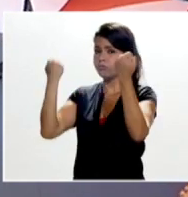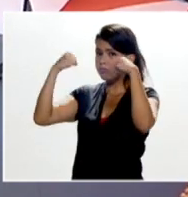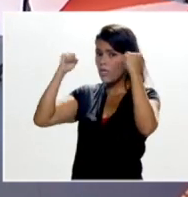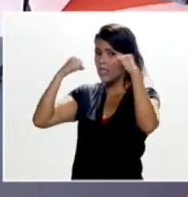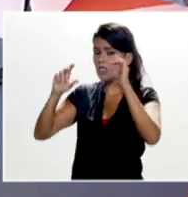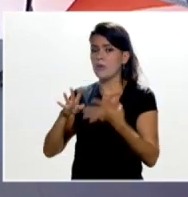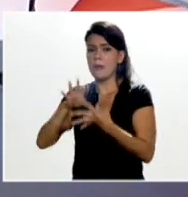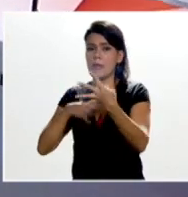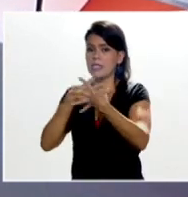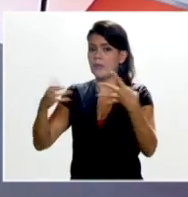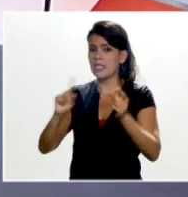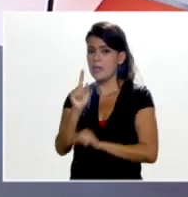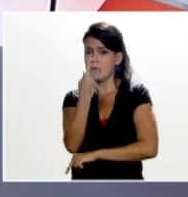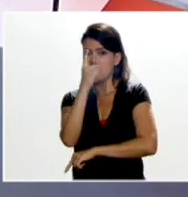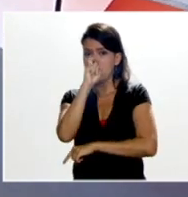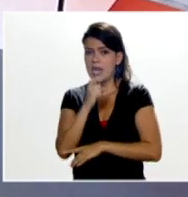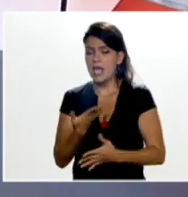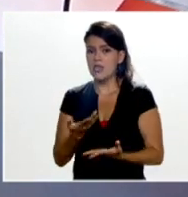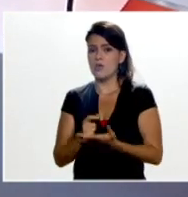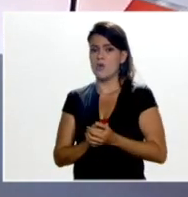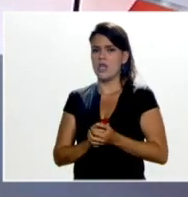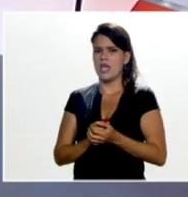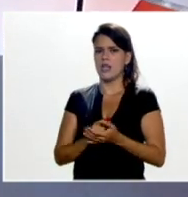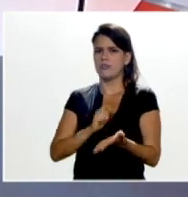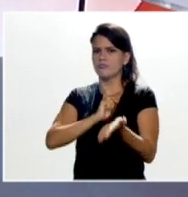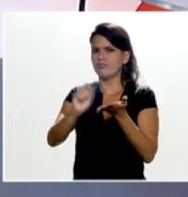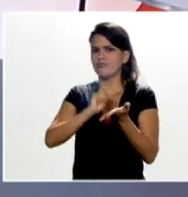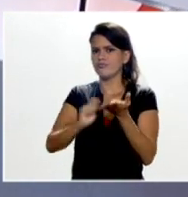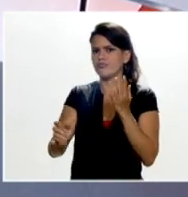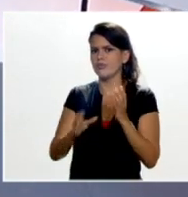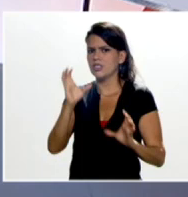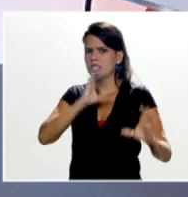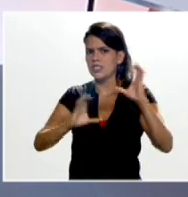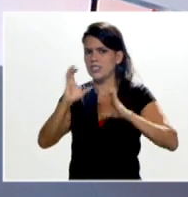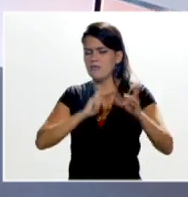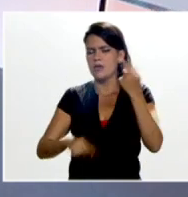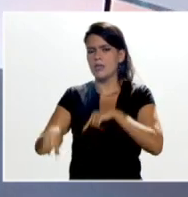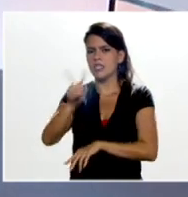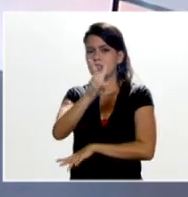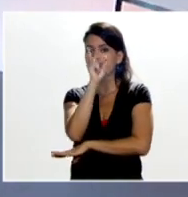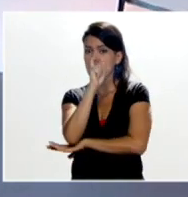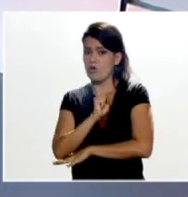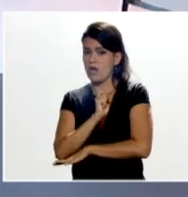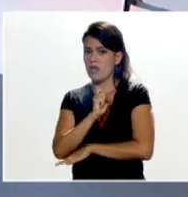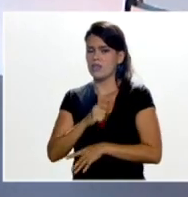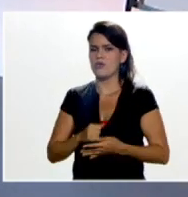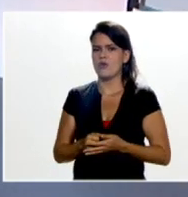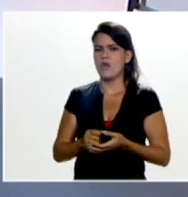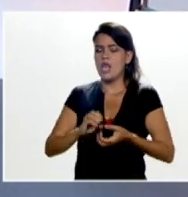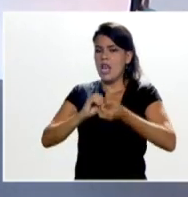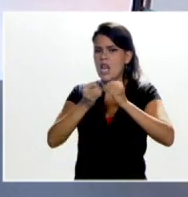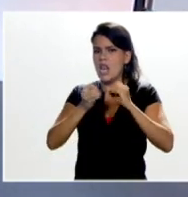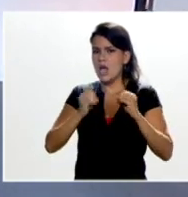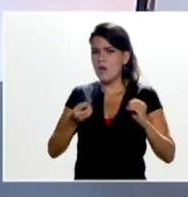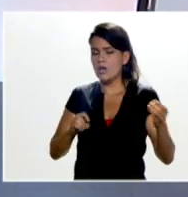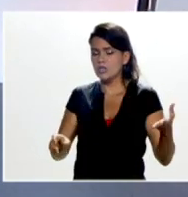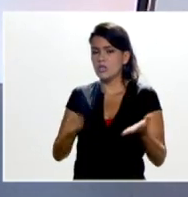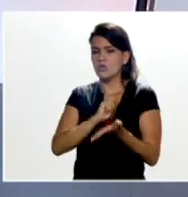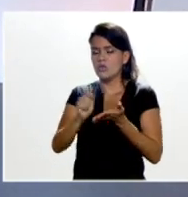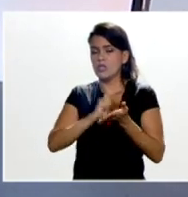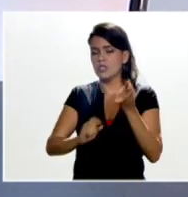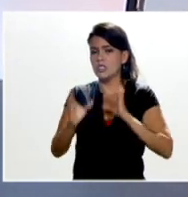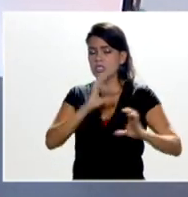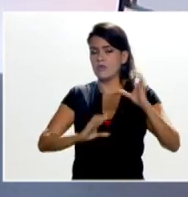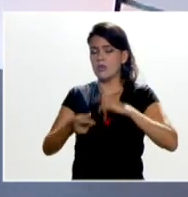para la matemática de primer año es la notación científica. Para segundo año, las operaciones con notación científica y